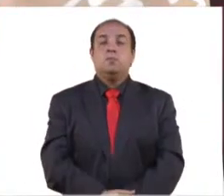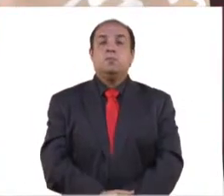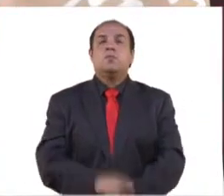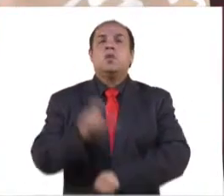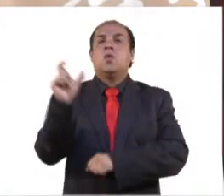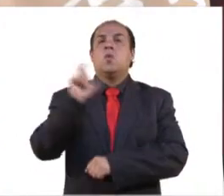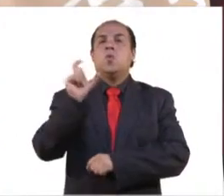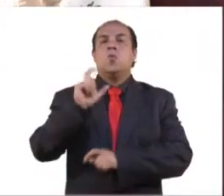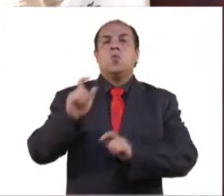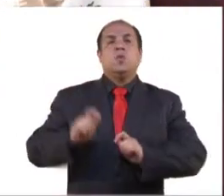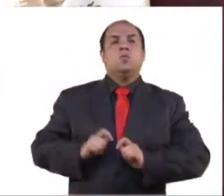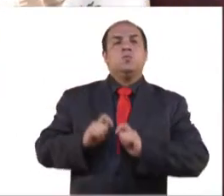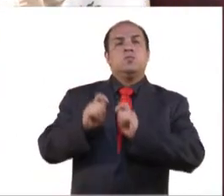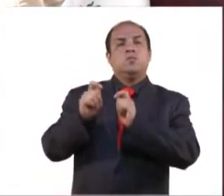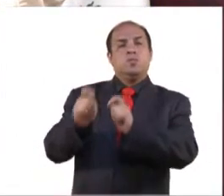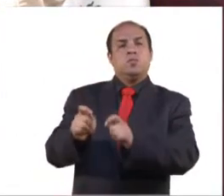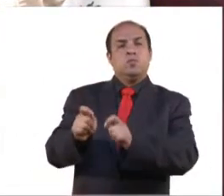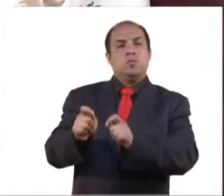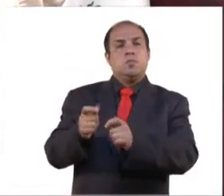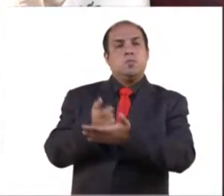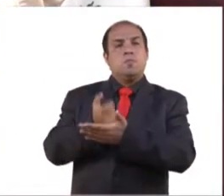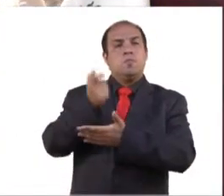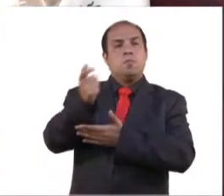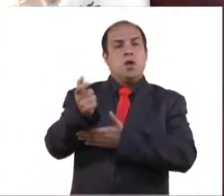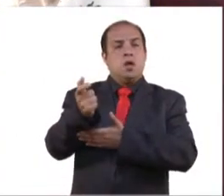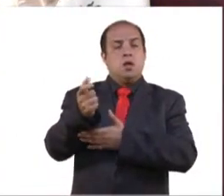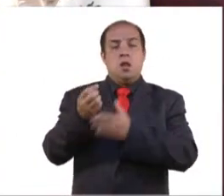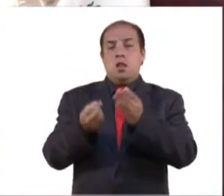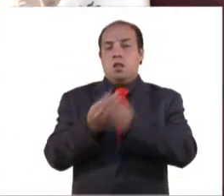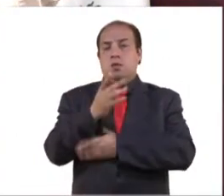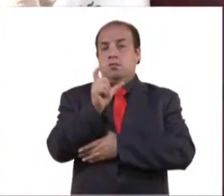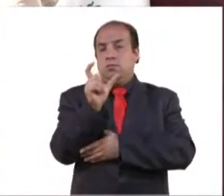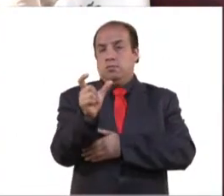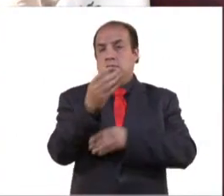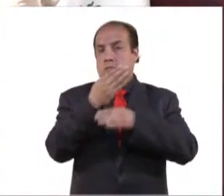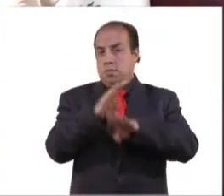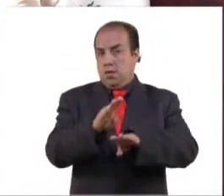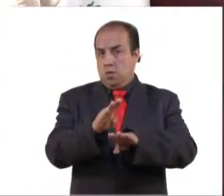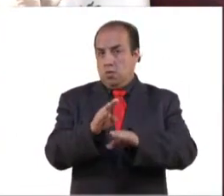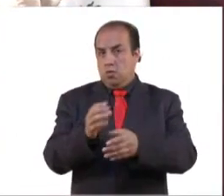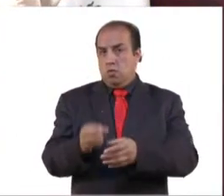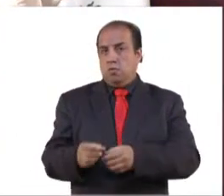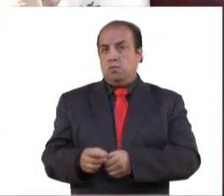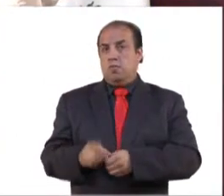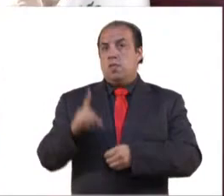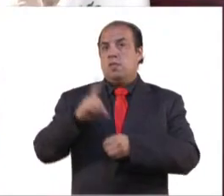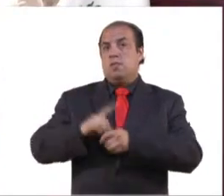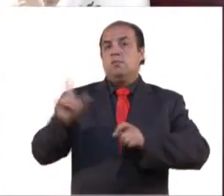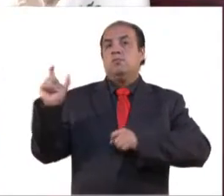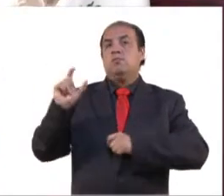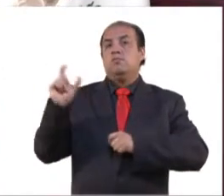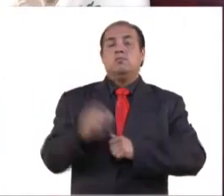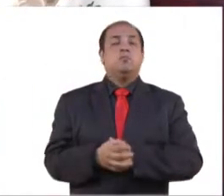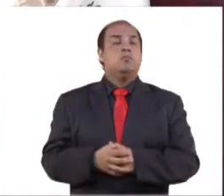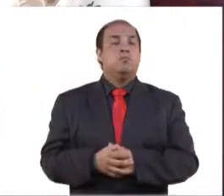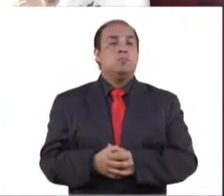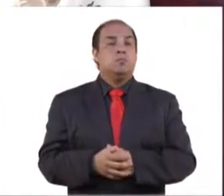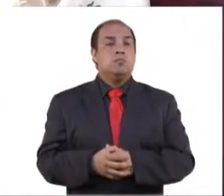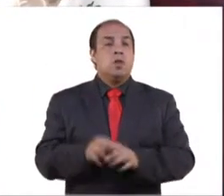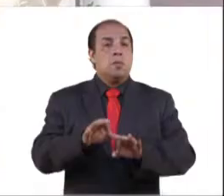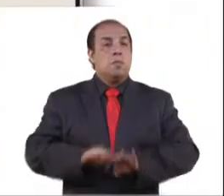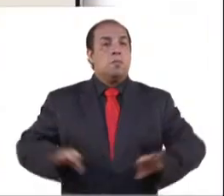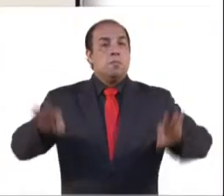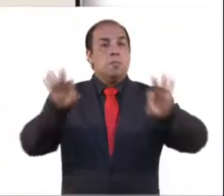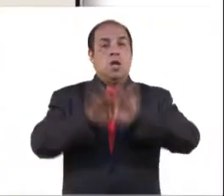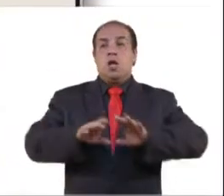¿Cuándo van a recibir el pago ya en esta nueva tarjeta? Esto es muy importante. A partir de que se la